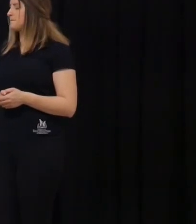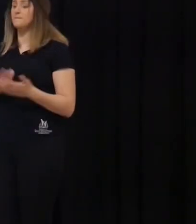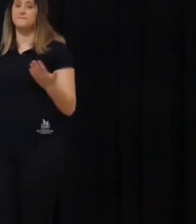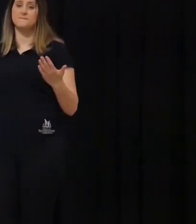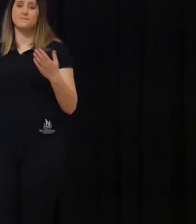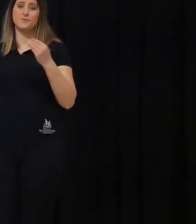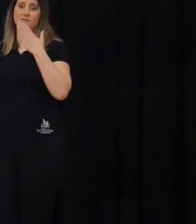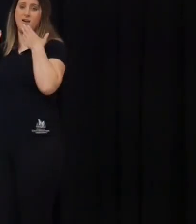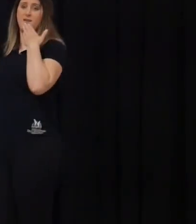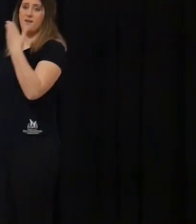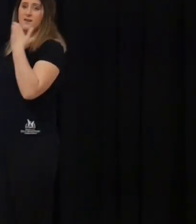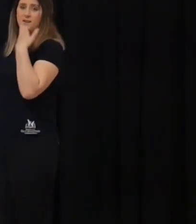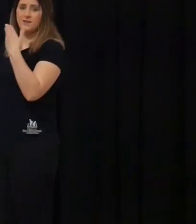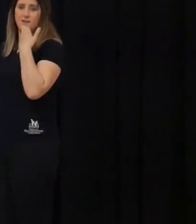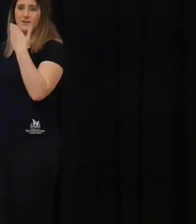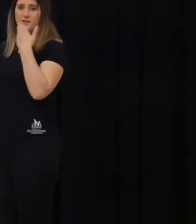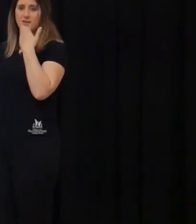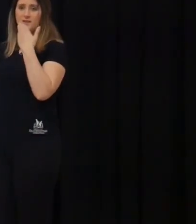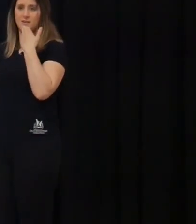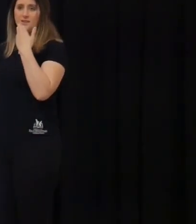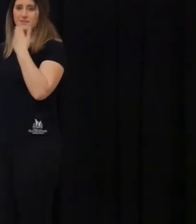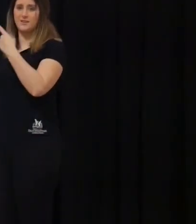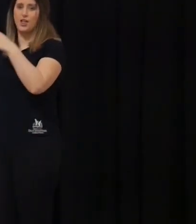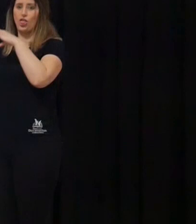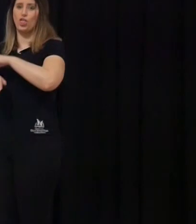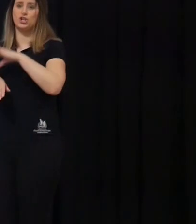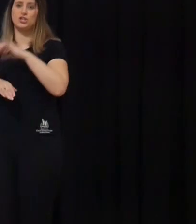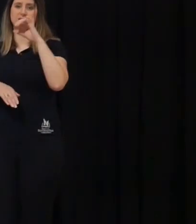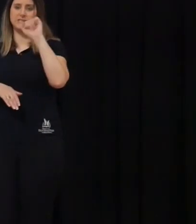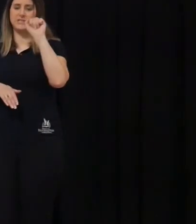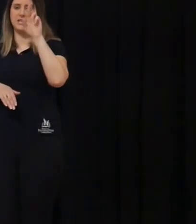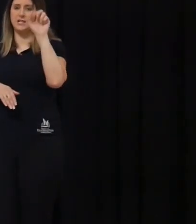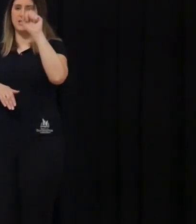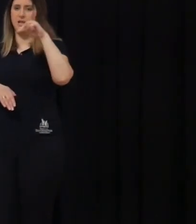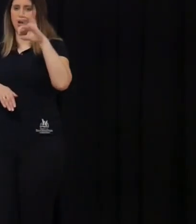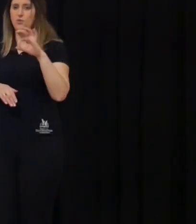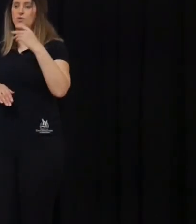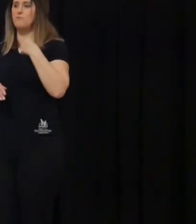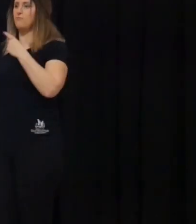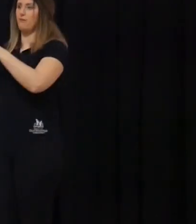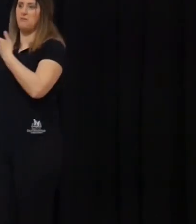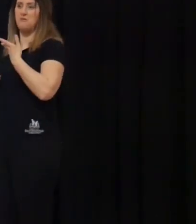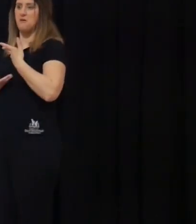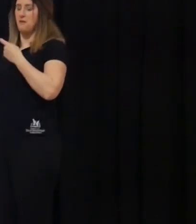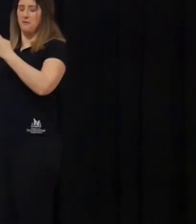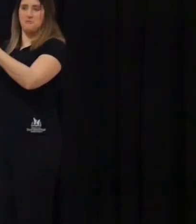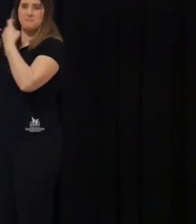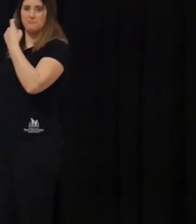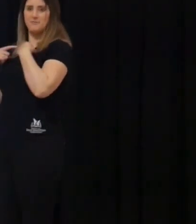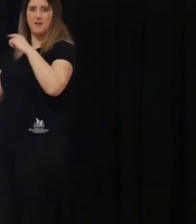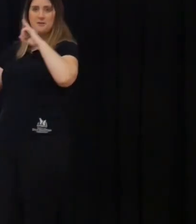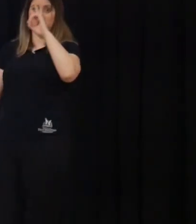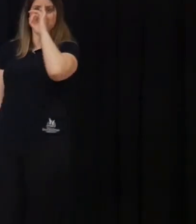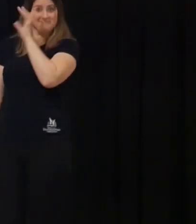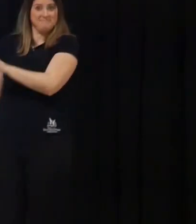Damos muchas gracias al doctor Juan Antonio Serrano. Creo que nos ha decepcionado porque ha sido